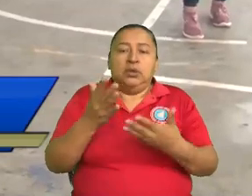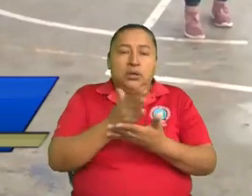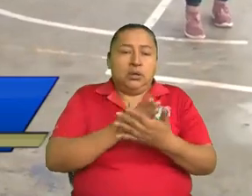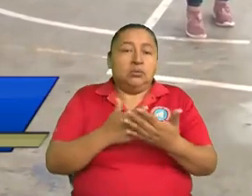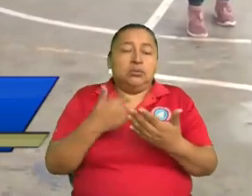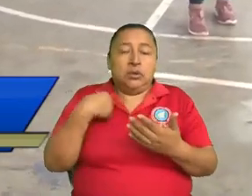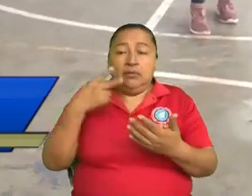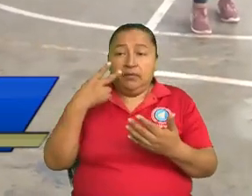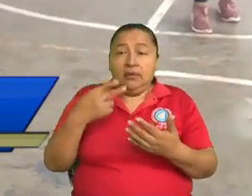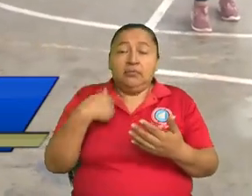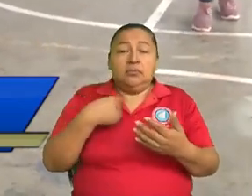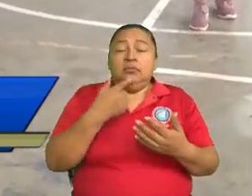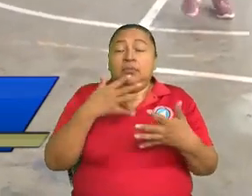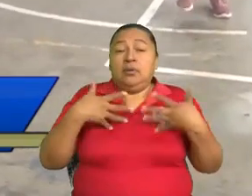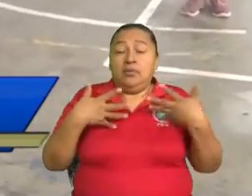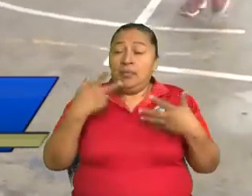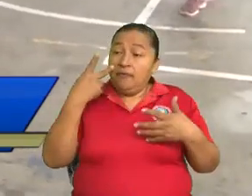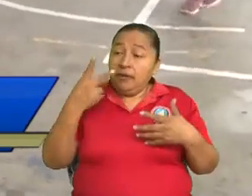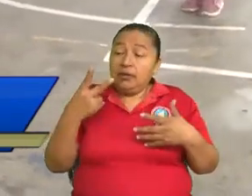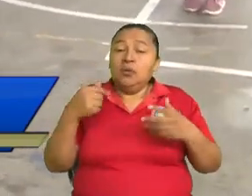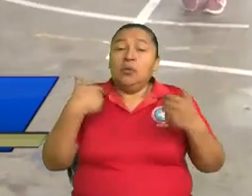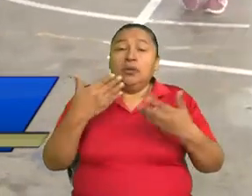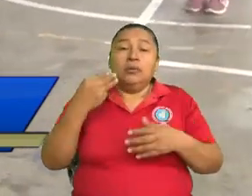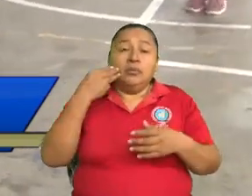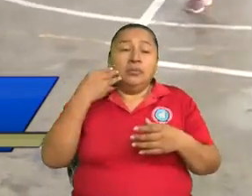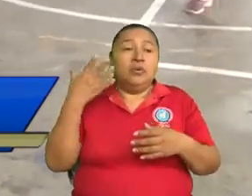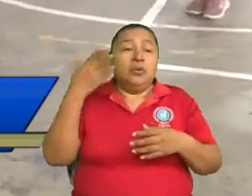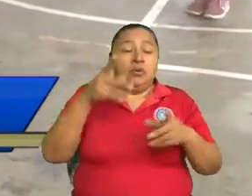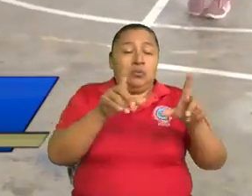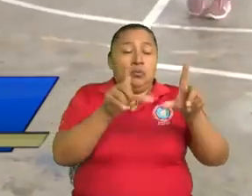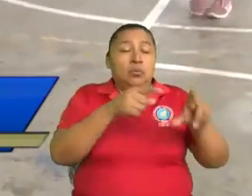que se les ve. Nosotros disfrutamos de eso cuando